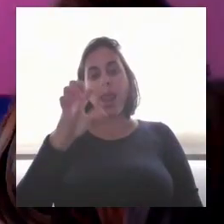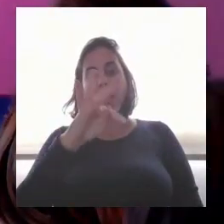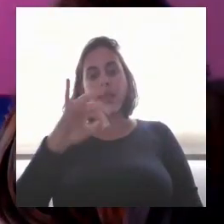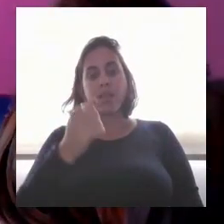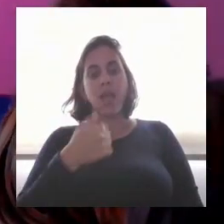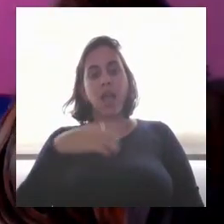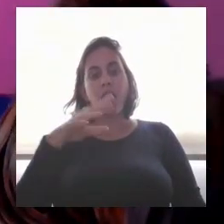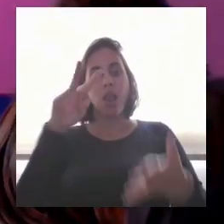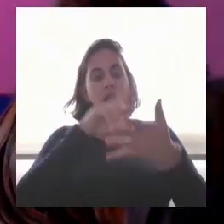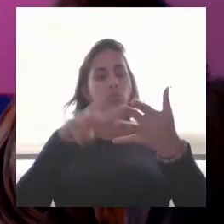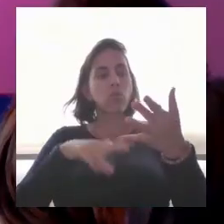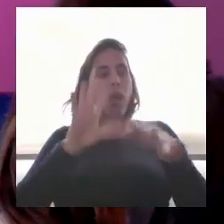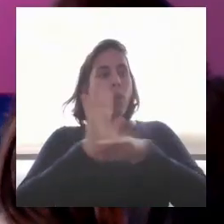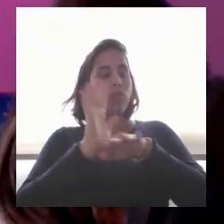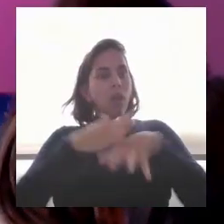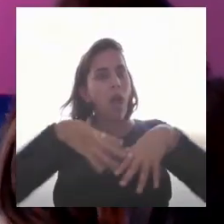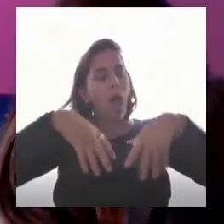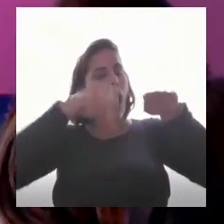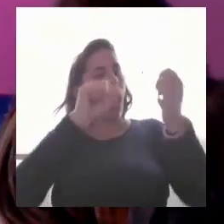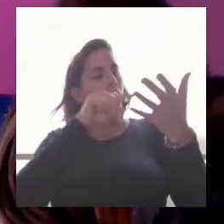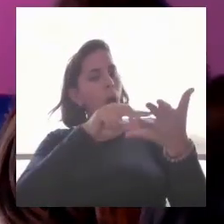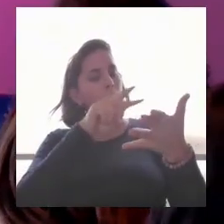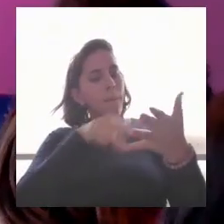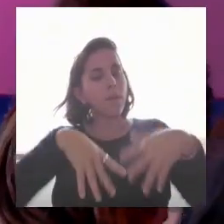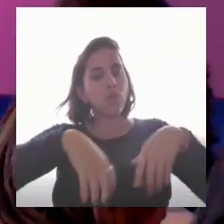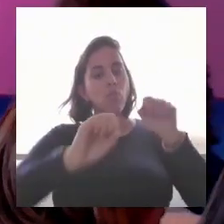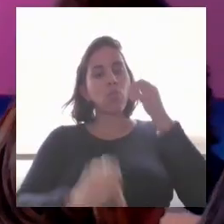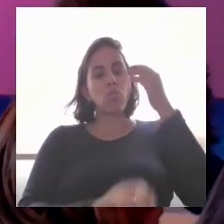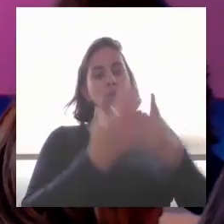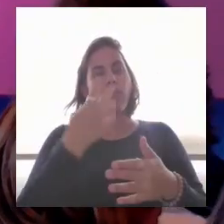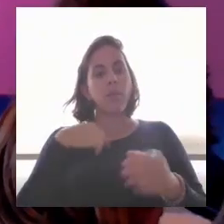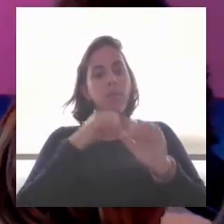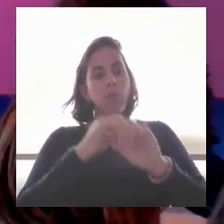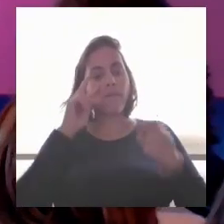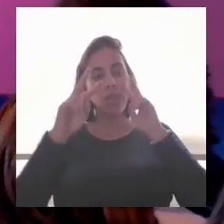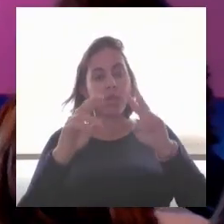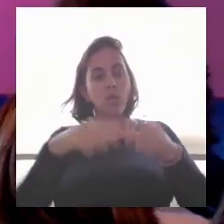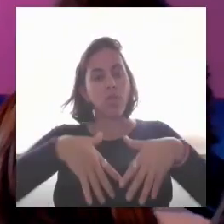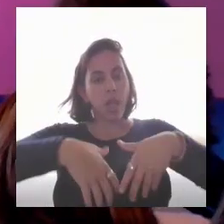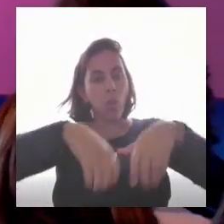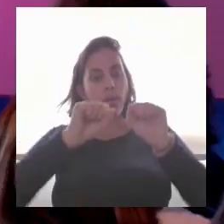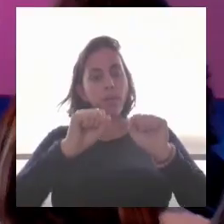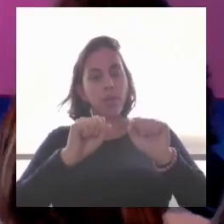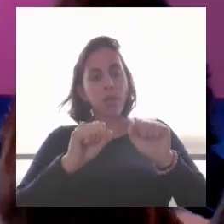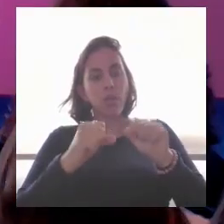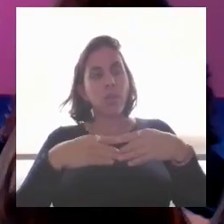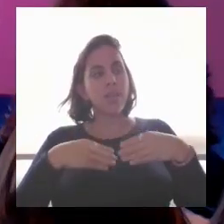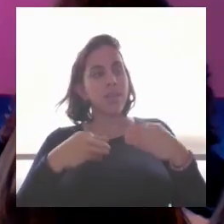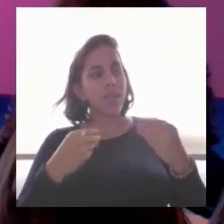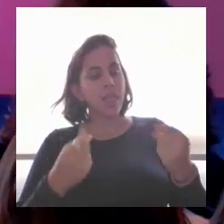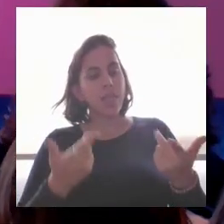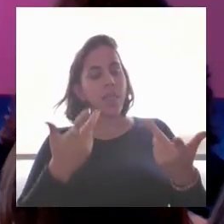de descubrimiento, y creo que ahí tenemos como visiones que pueden ser complementarias, un acto de descubrimiento del sentido de un texto, también un